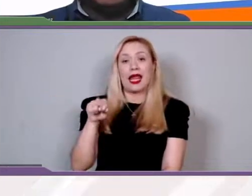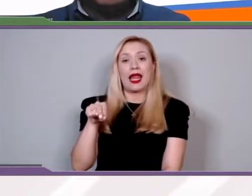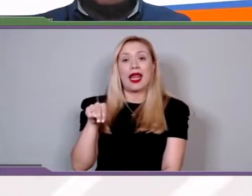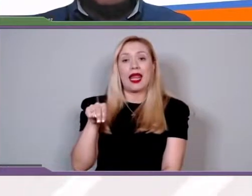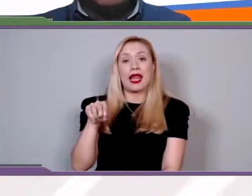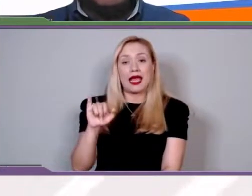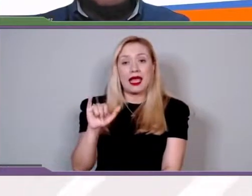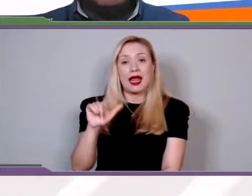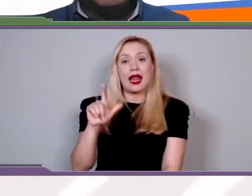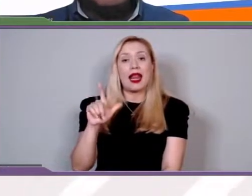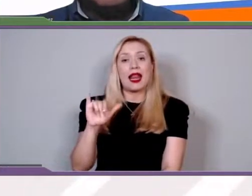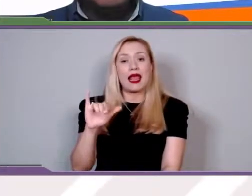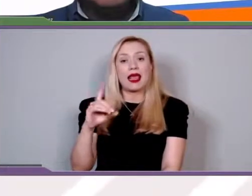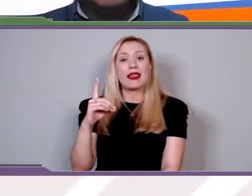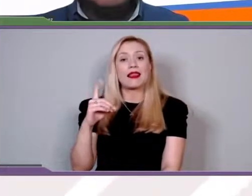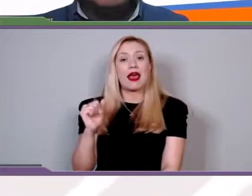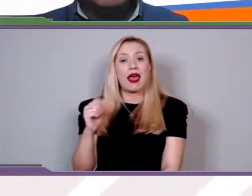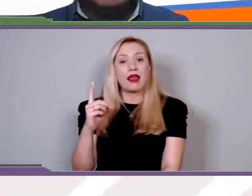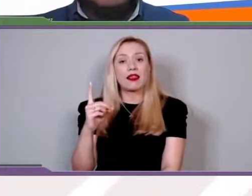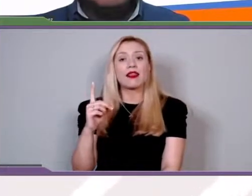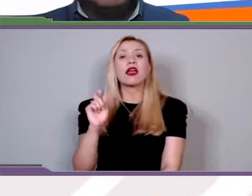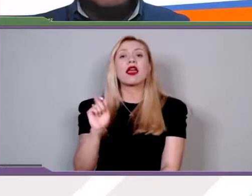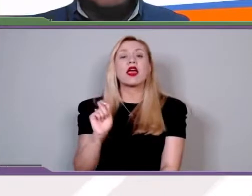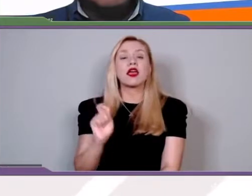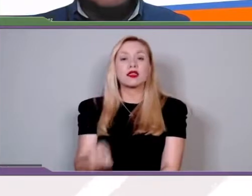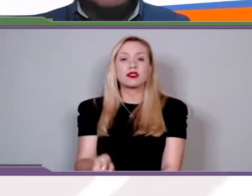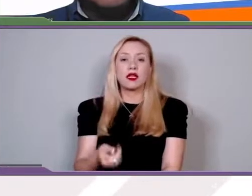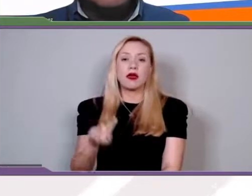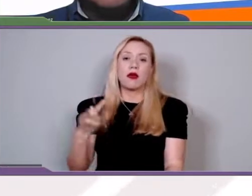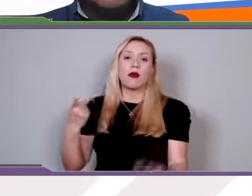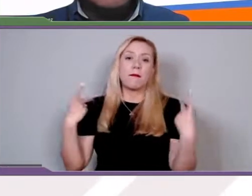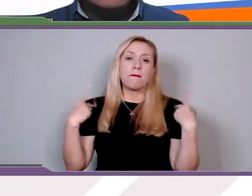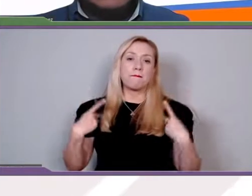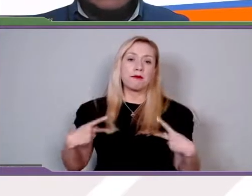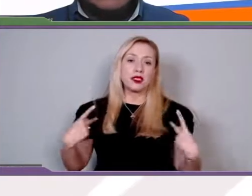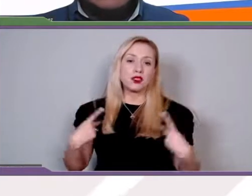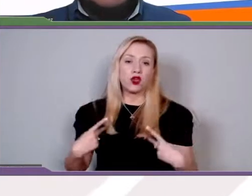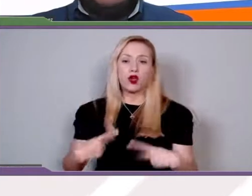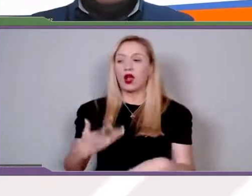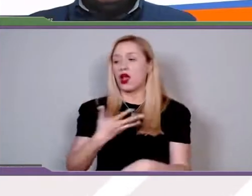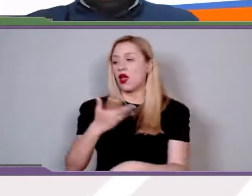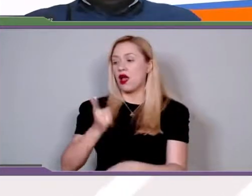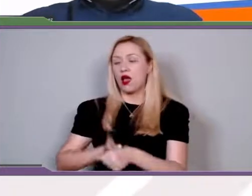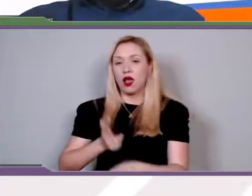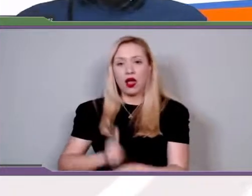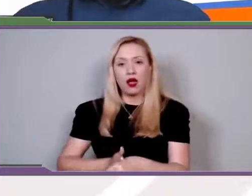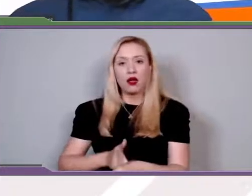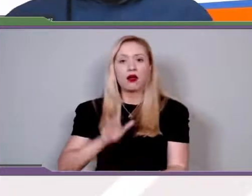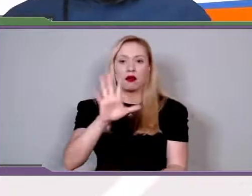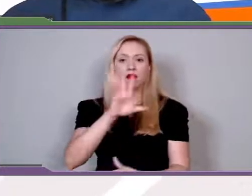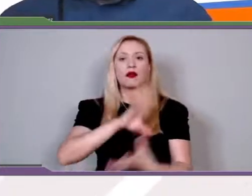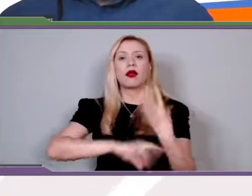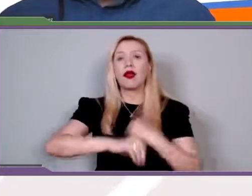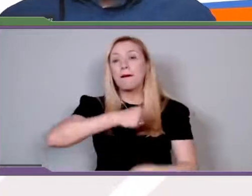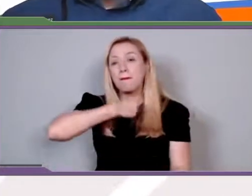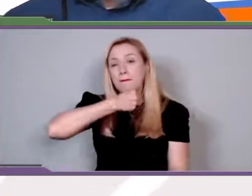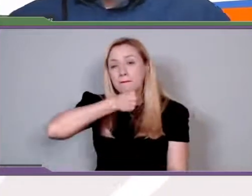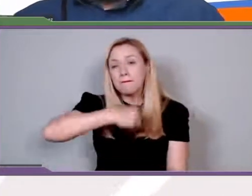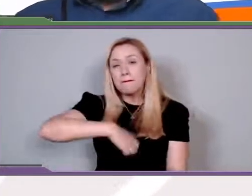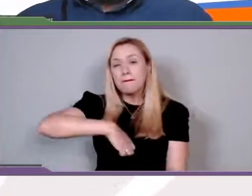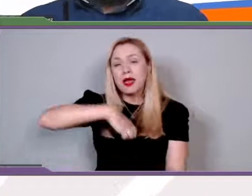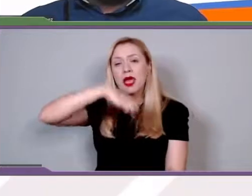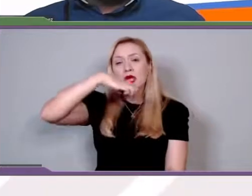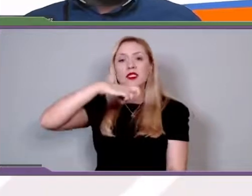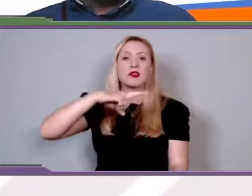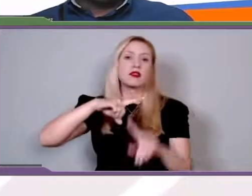está asociada a un estado de salud de las personas, no así la vejez, que está asociada a una etapa etaria, ¿no?